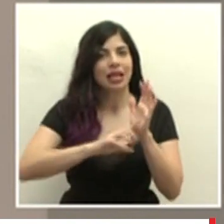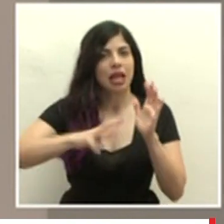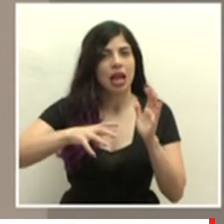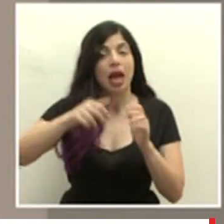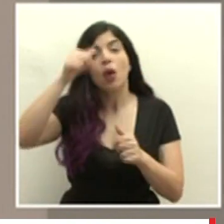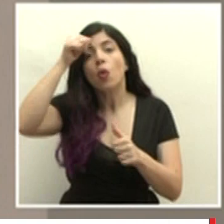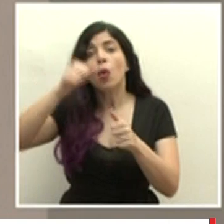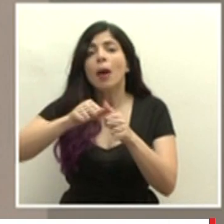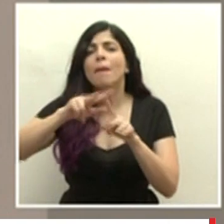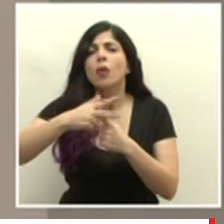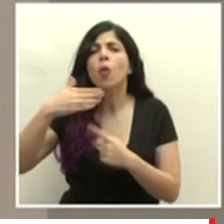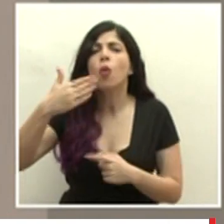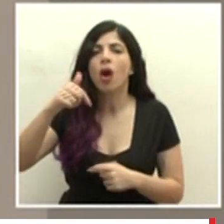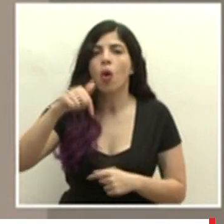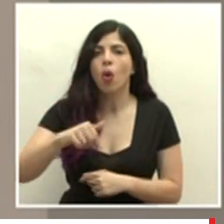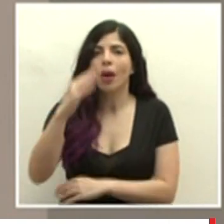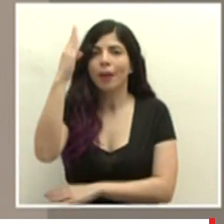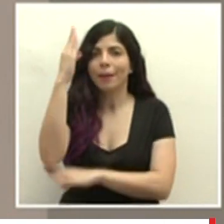medianoche.